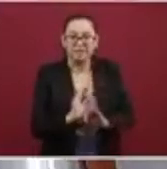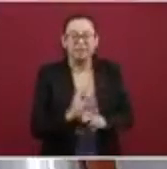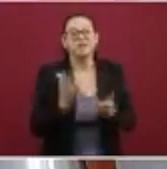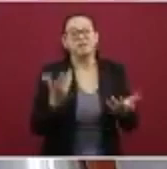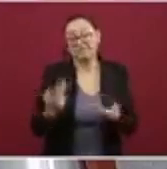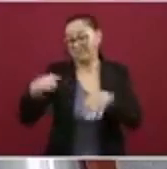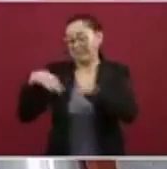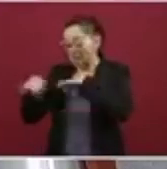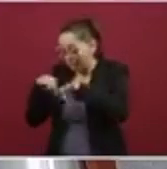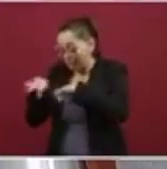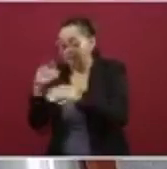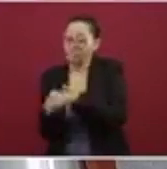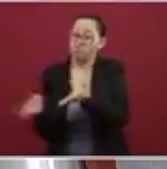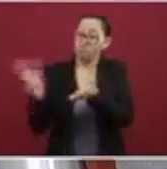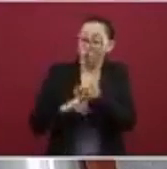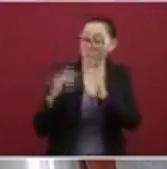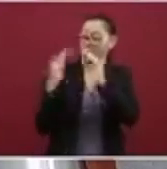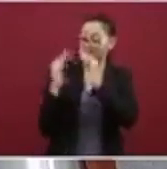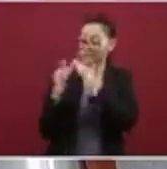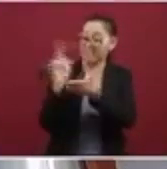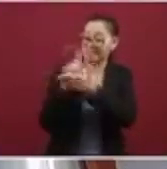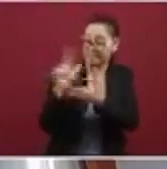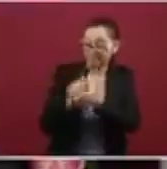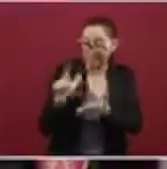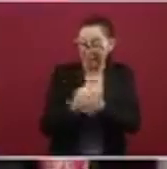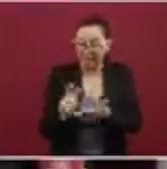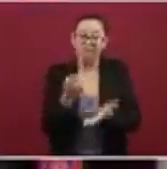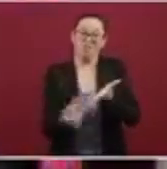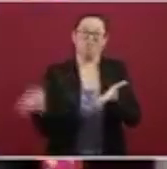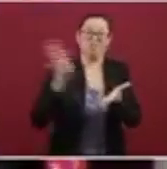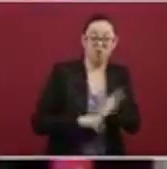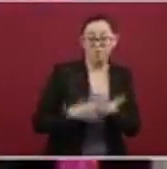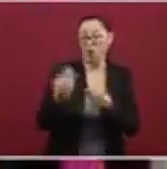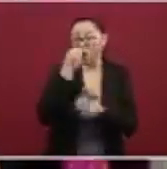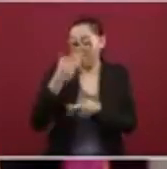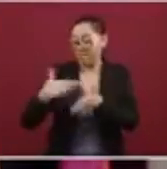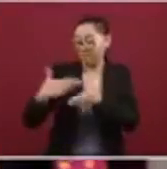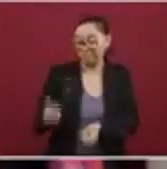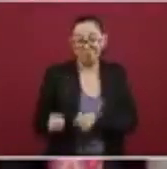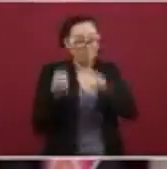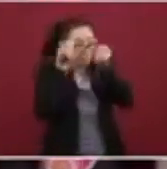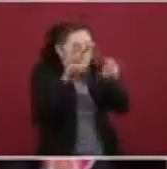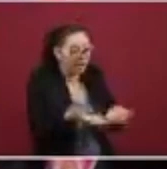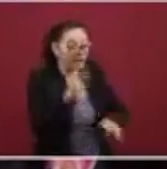ya trabajamos y aparte de que ya limpiamos la casa y aparte de todo. Entonces,